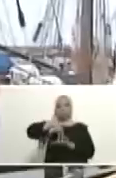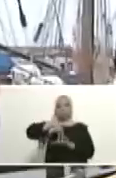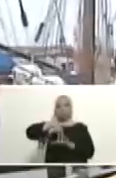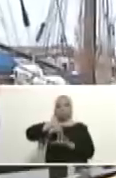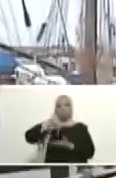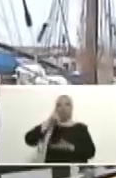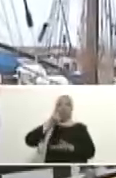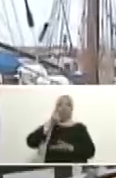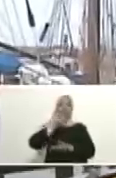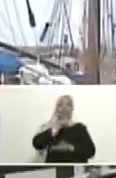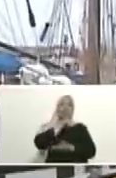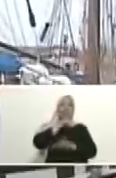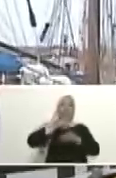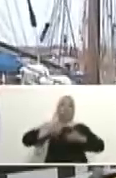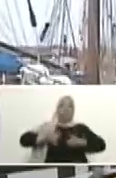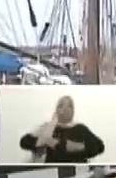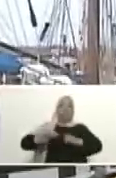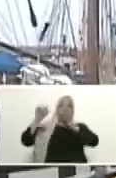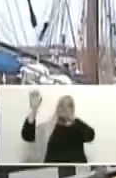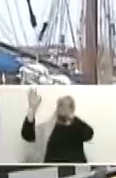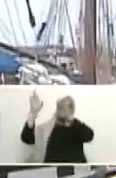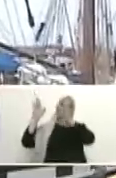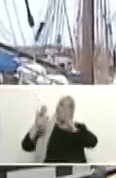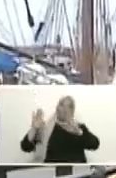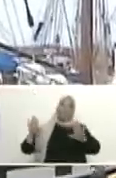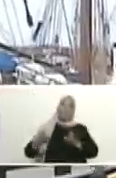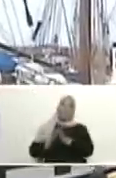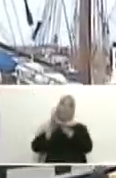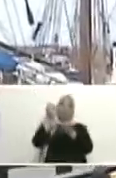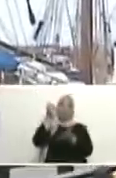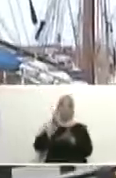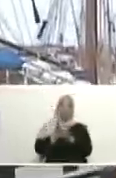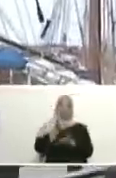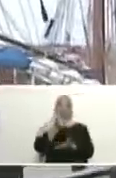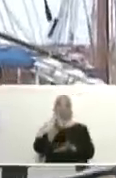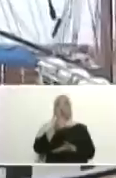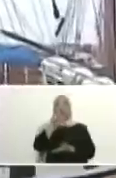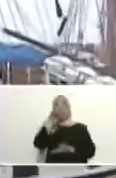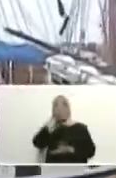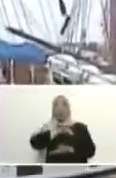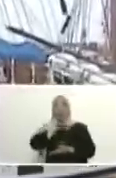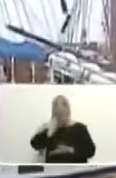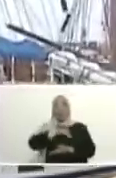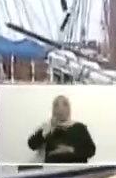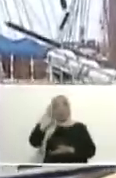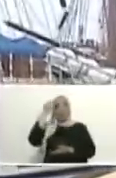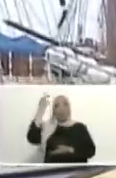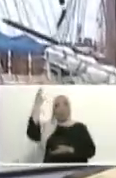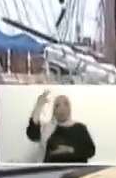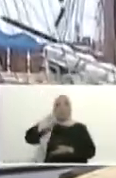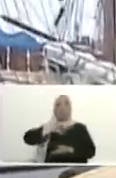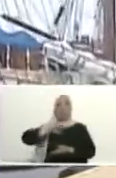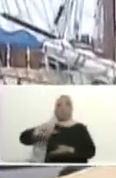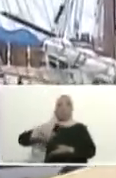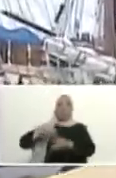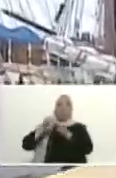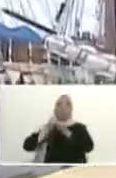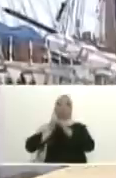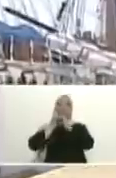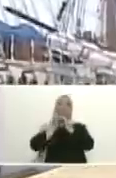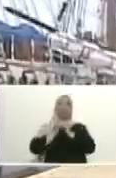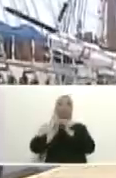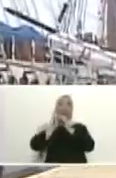el nombre del Padre, y del Hijo, y del Espíritu Santo. Amén. Señor Dios, que nuestra oración llegue hasta